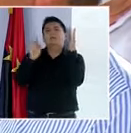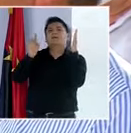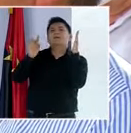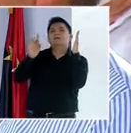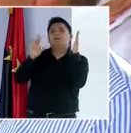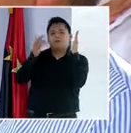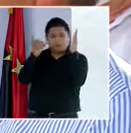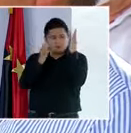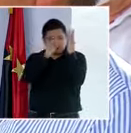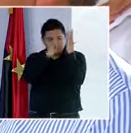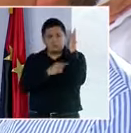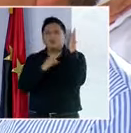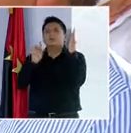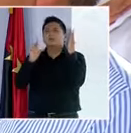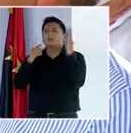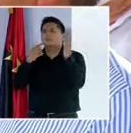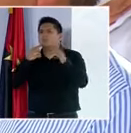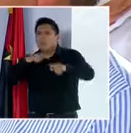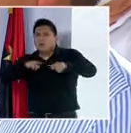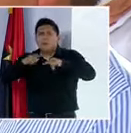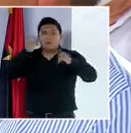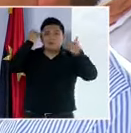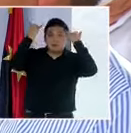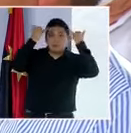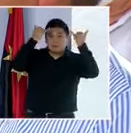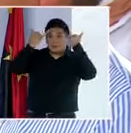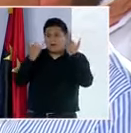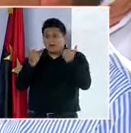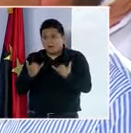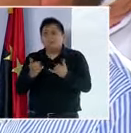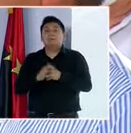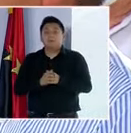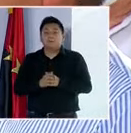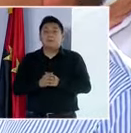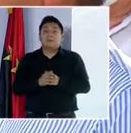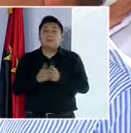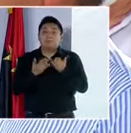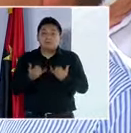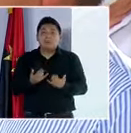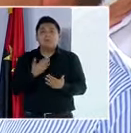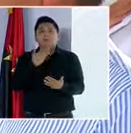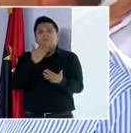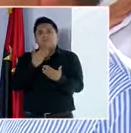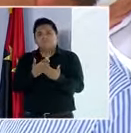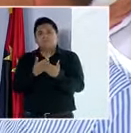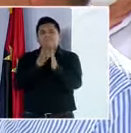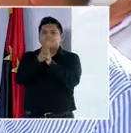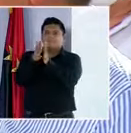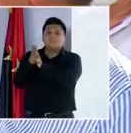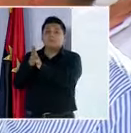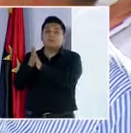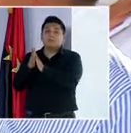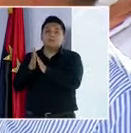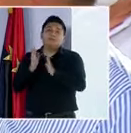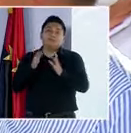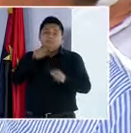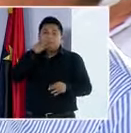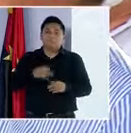de competitividad y de innovación. Hoy quiero expresar mi